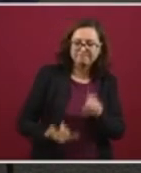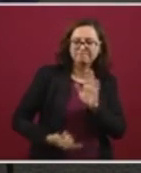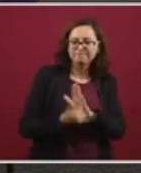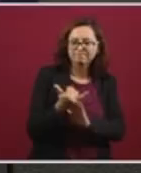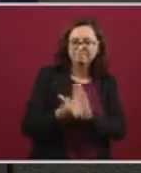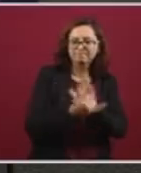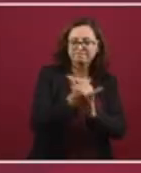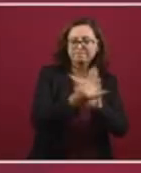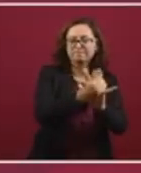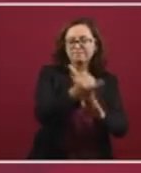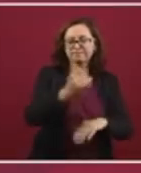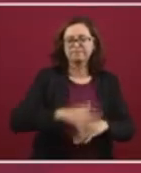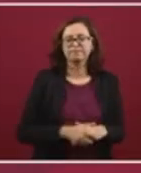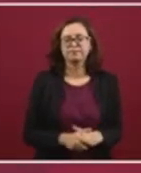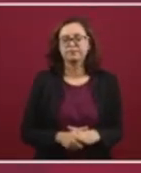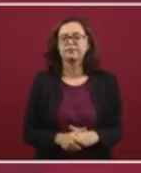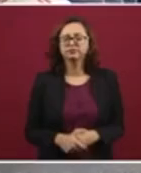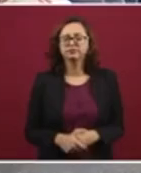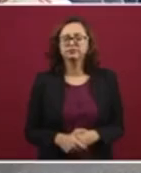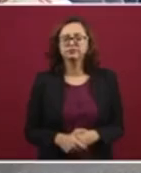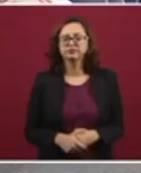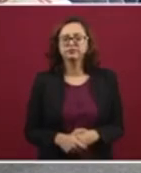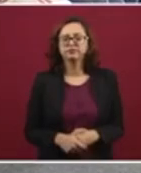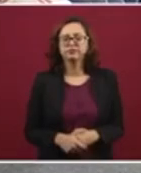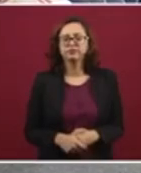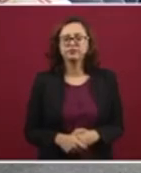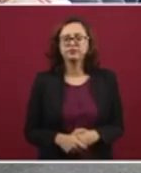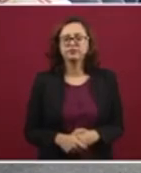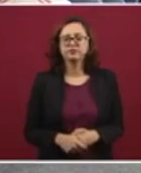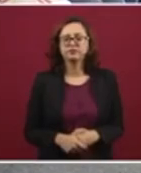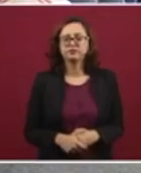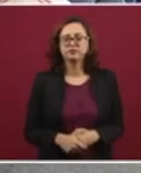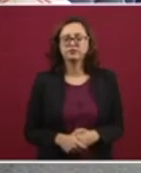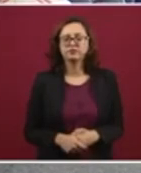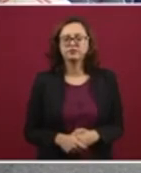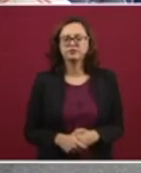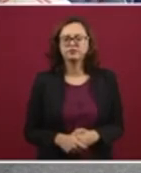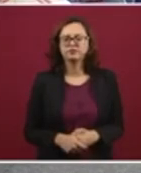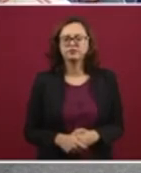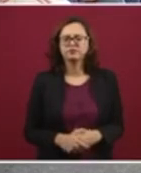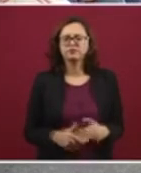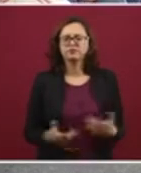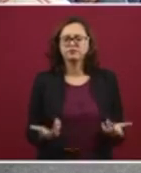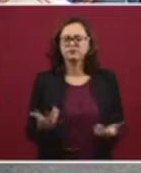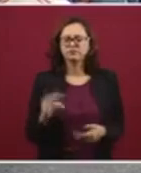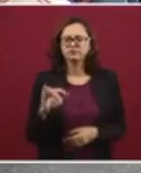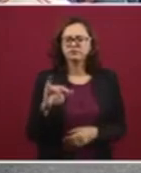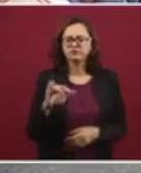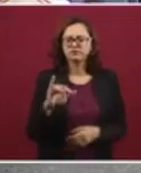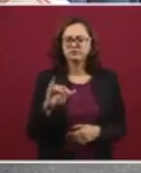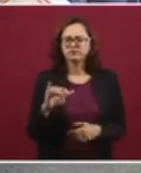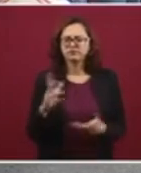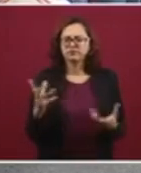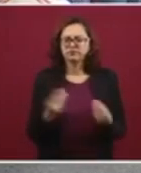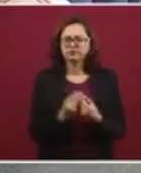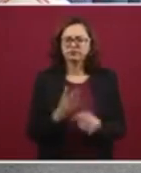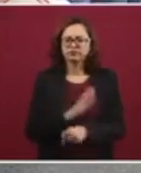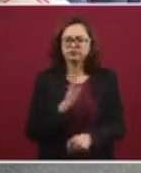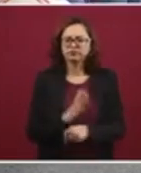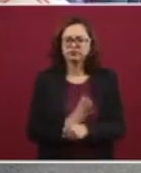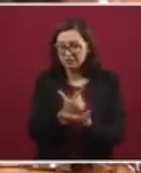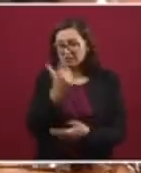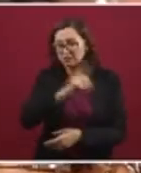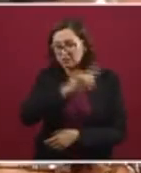la venta de las joyas. Respecto al tema de Joaquín Guzmán Loera, el Chapo, el mandatario lamentó la vida que le